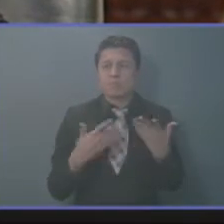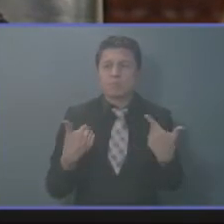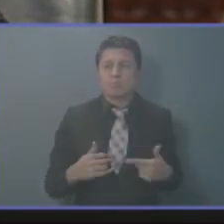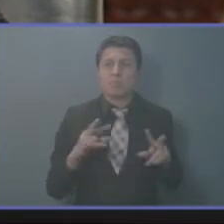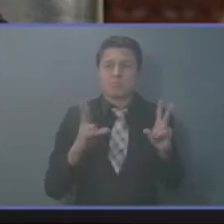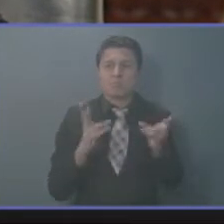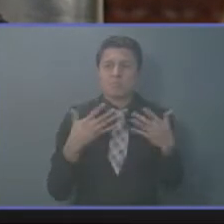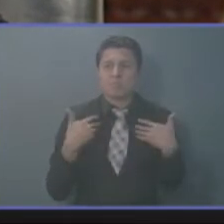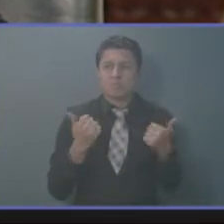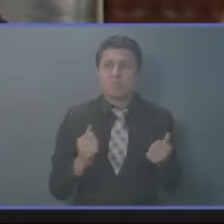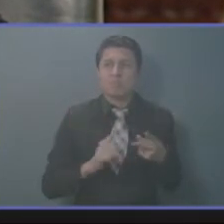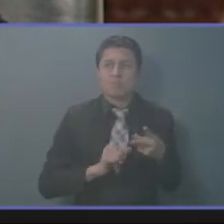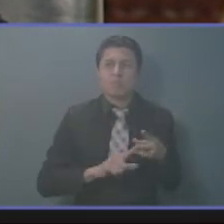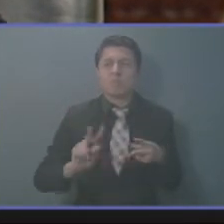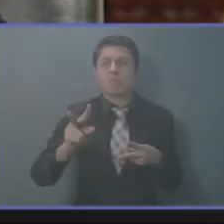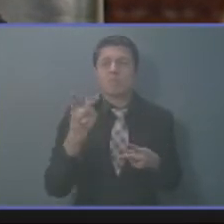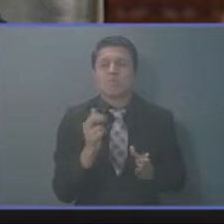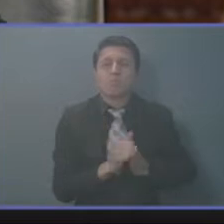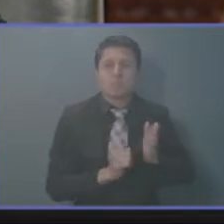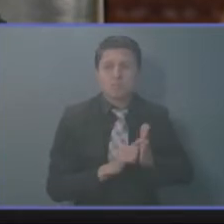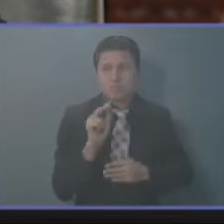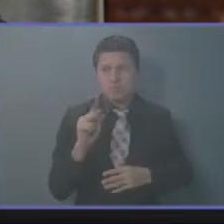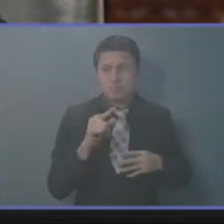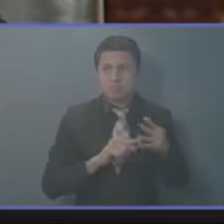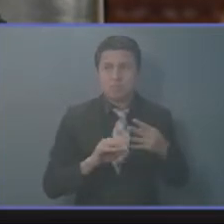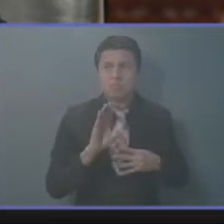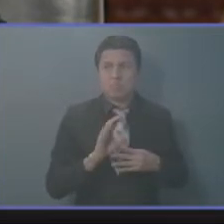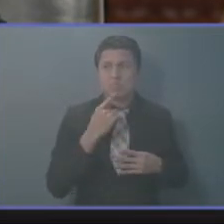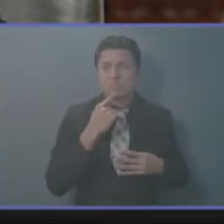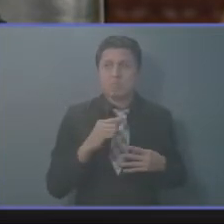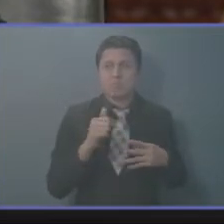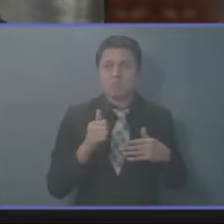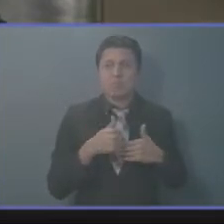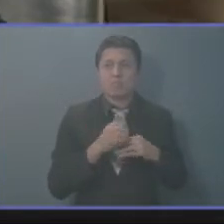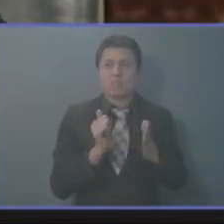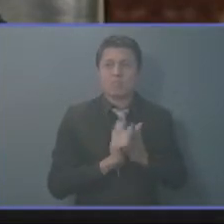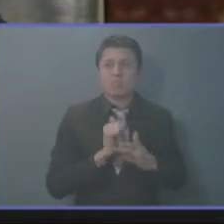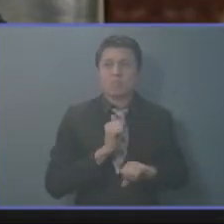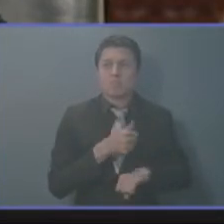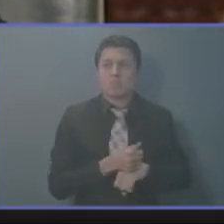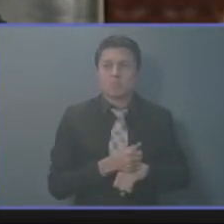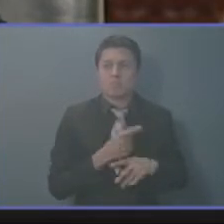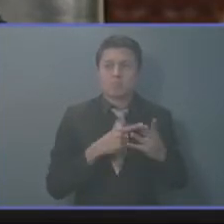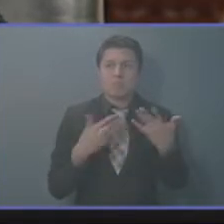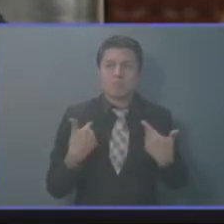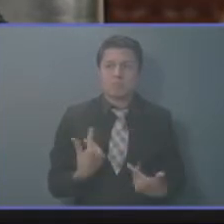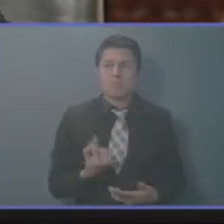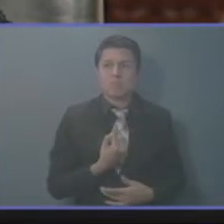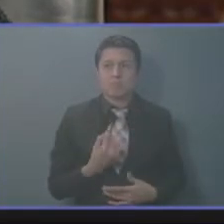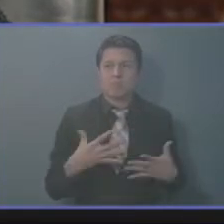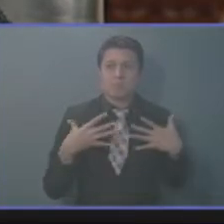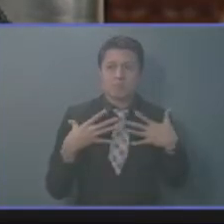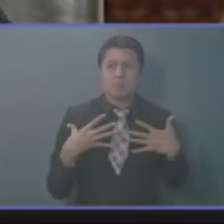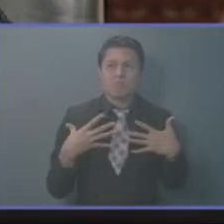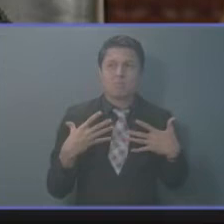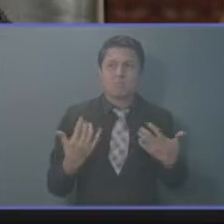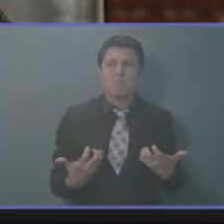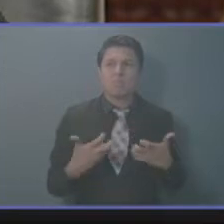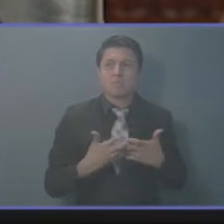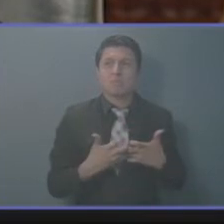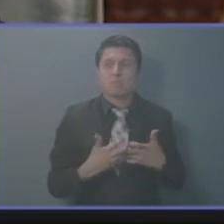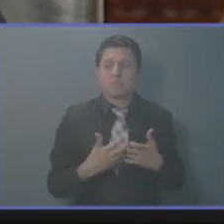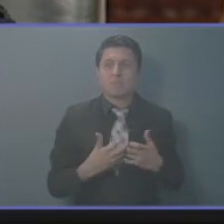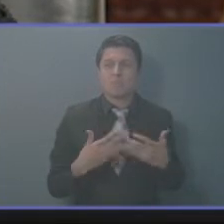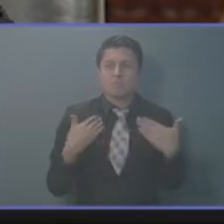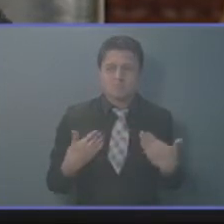salud. Segundo, que el artículo 2 de la misma Constitución establece los derechos individuales, entre otros la vida, la integridad física y